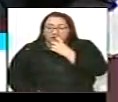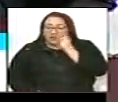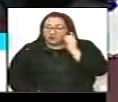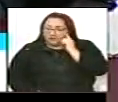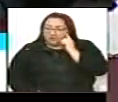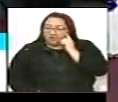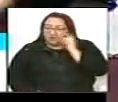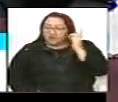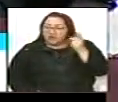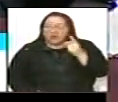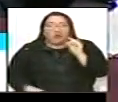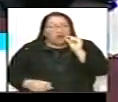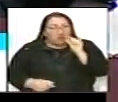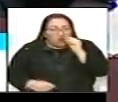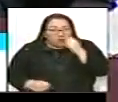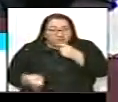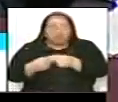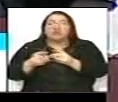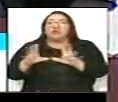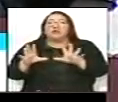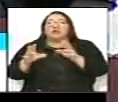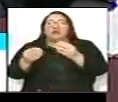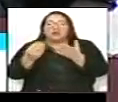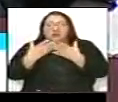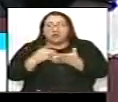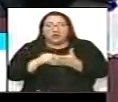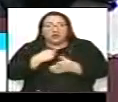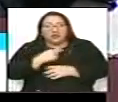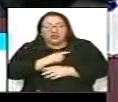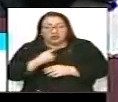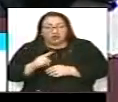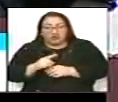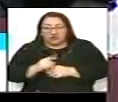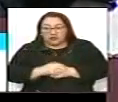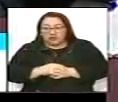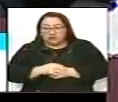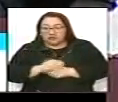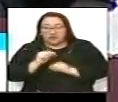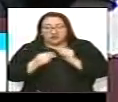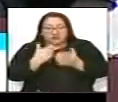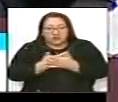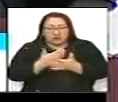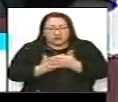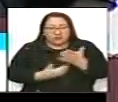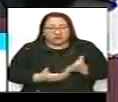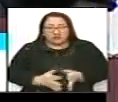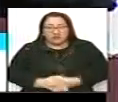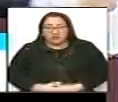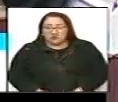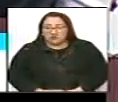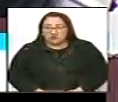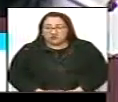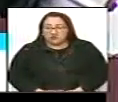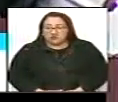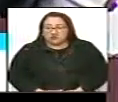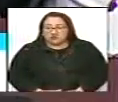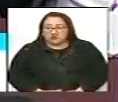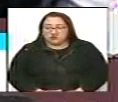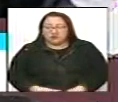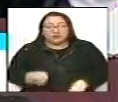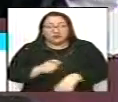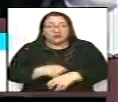formula a los pocos días de conocidos los hechos, y son pocos los elementos probatorios que en ese momento